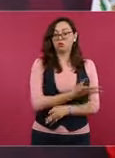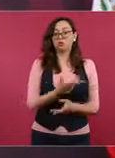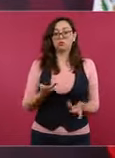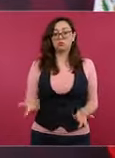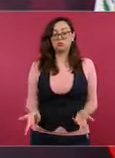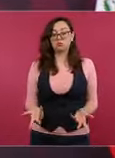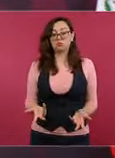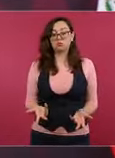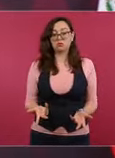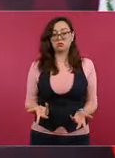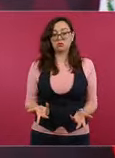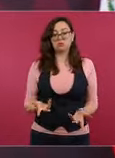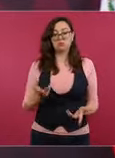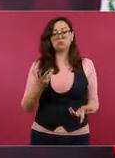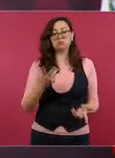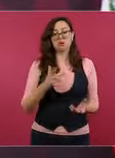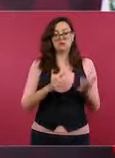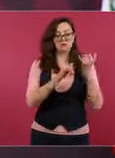antidemocracia.